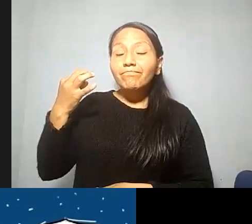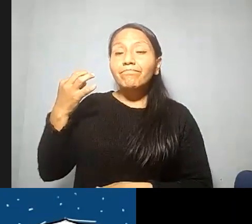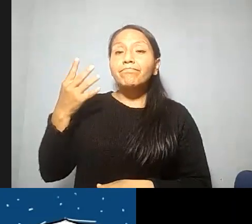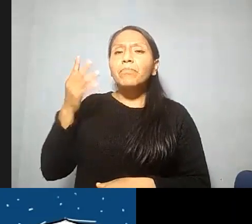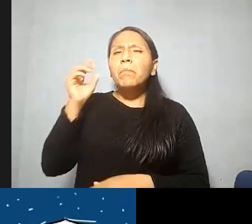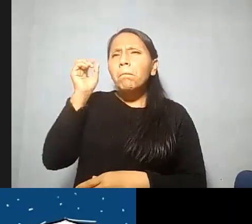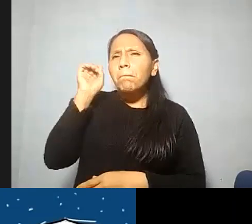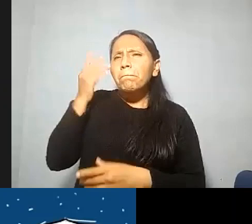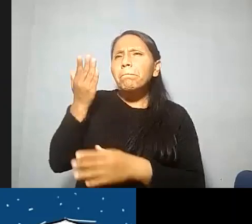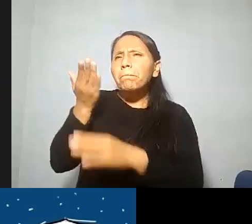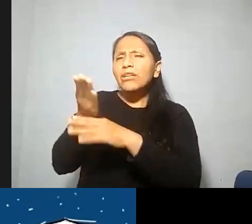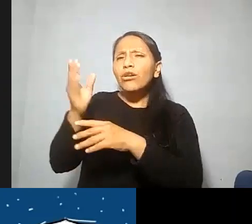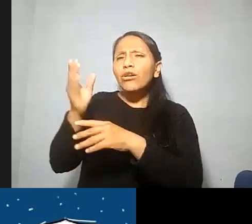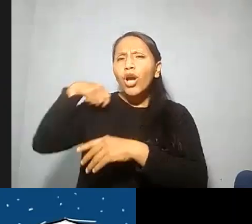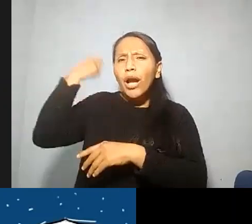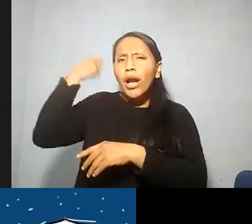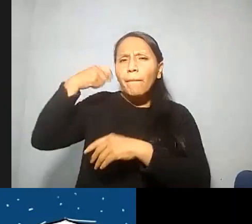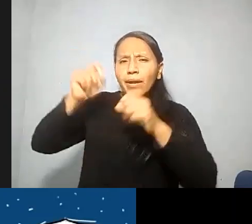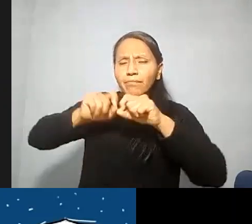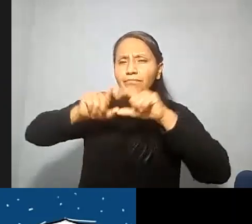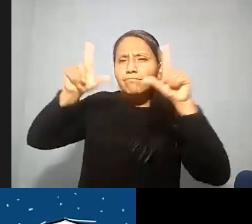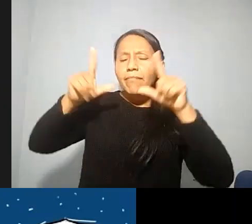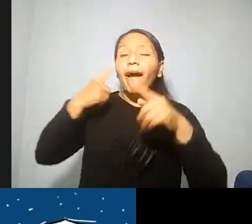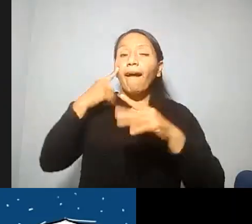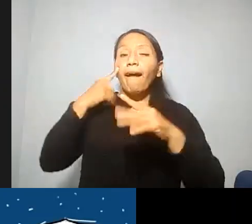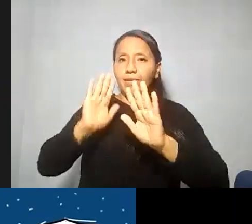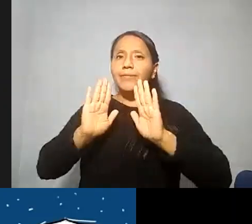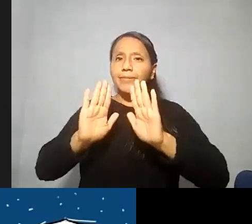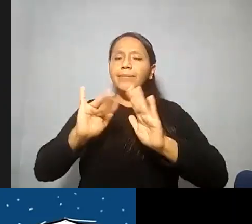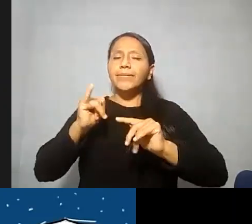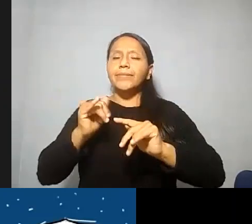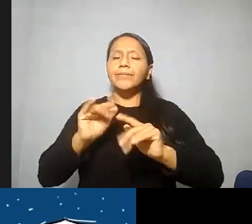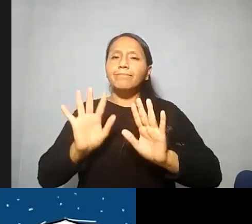por favor? Bueno, a ver, me da un segundito.